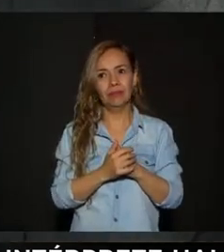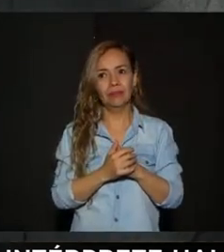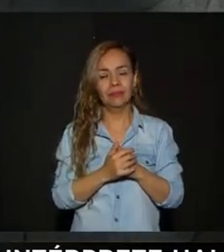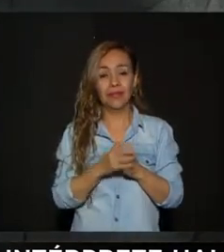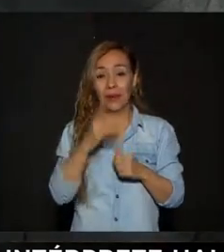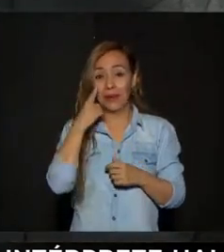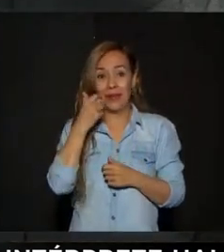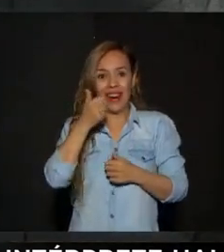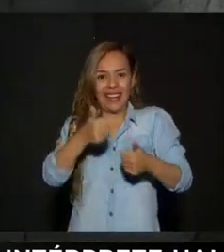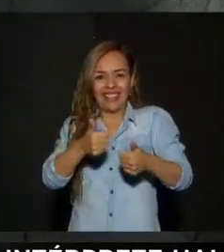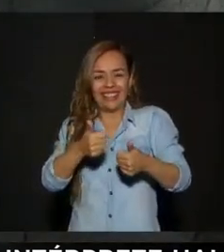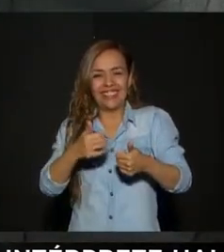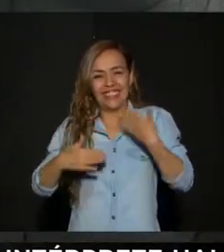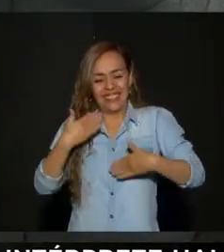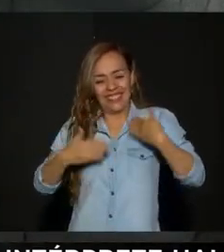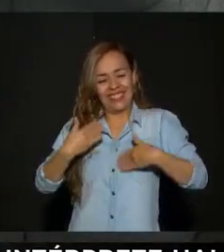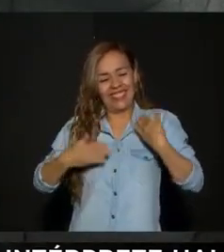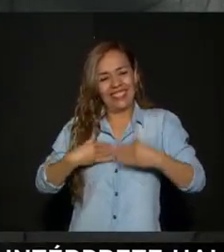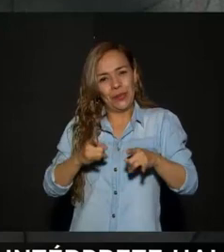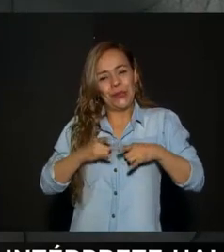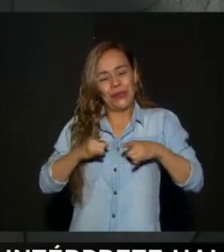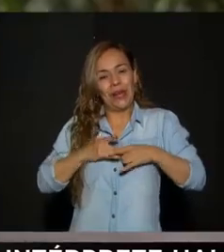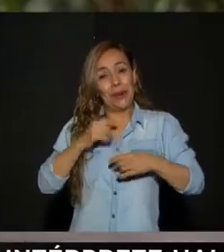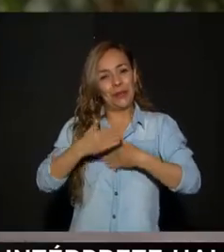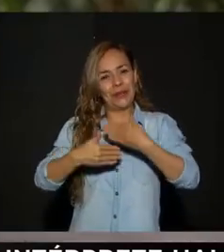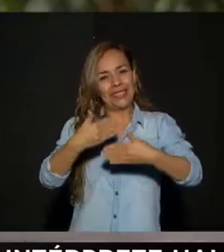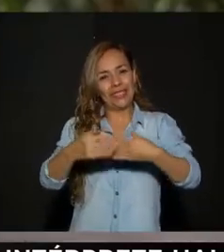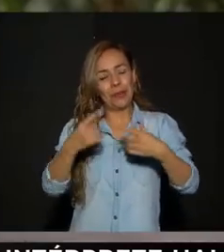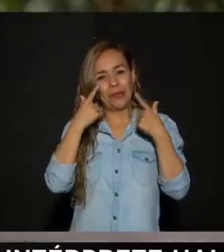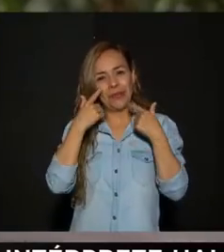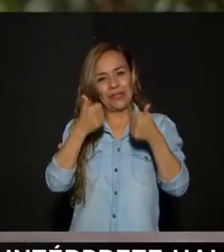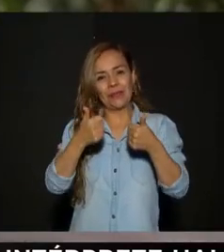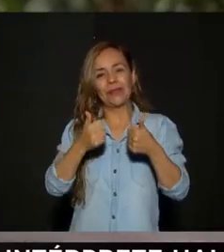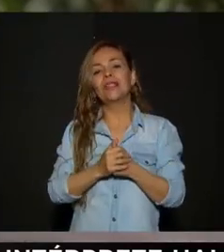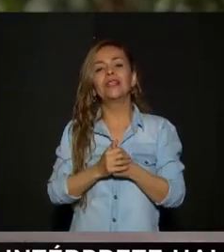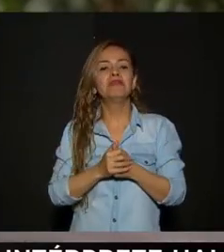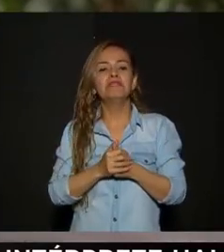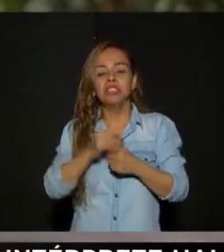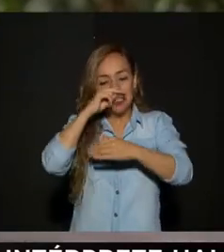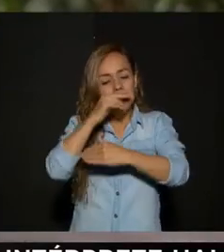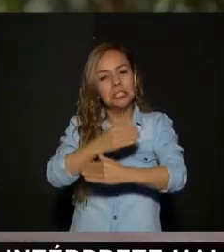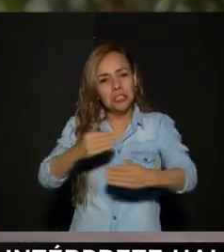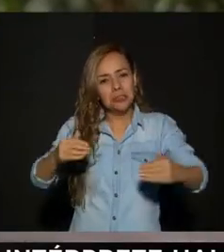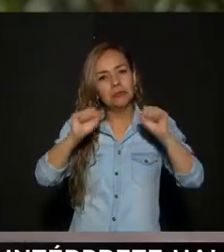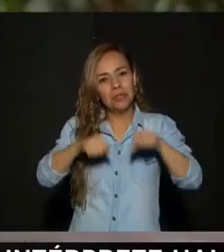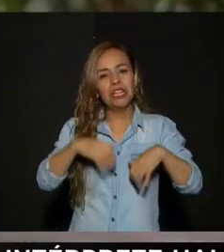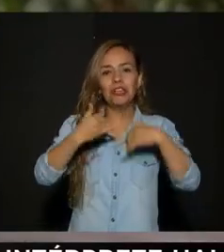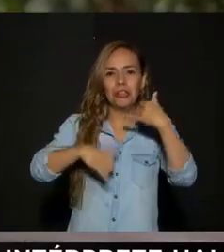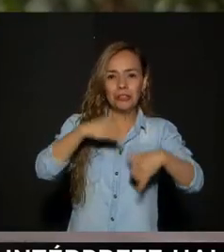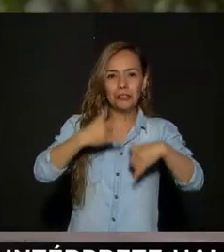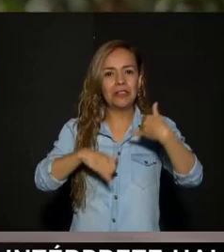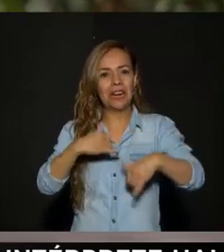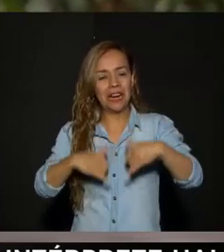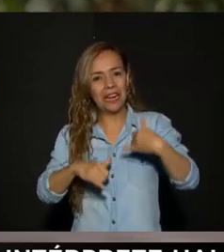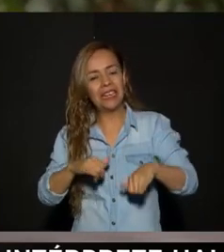Lo divertido es disfrutar de todo el proceso. Deje que los niños jueguen,